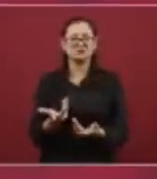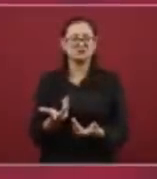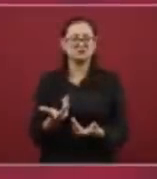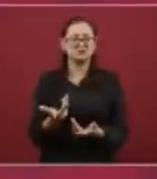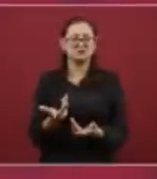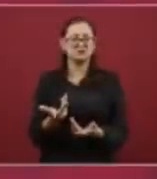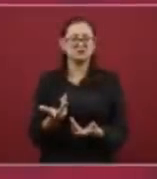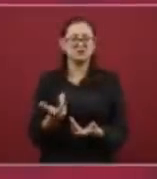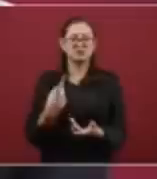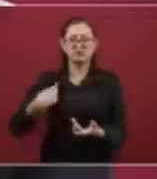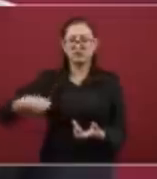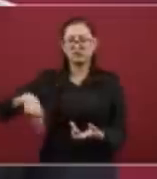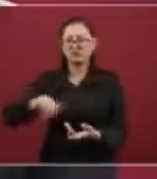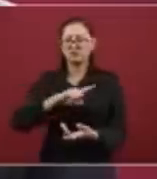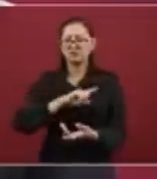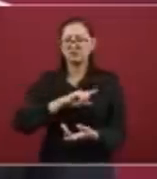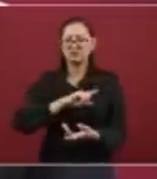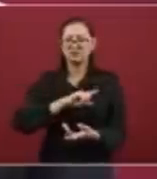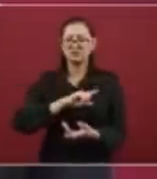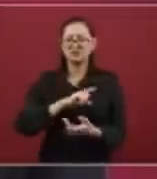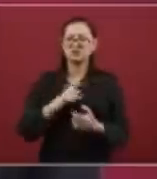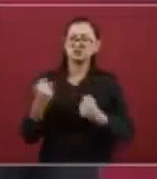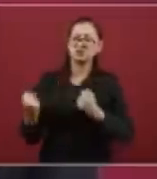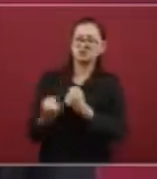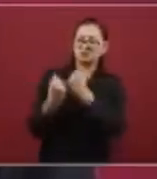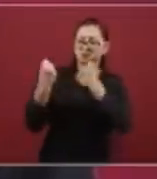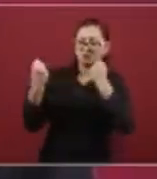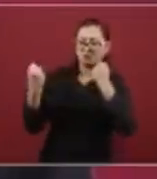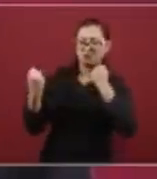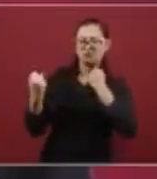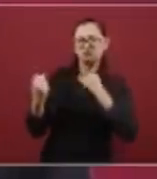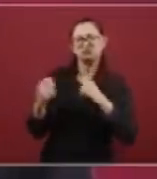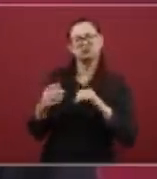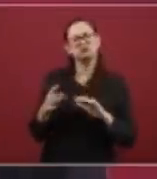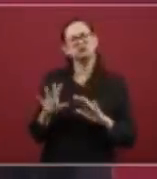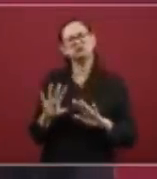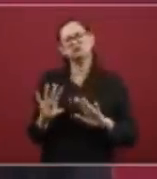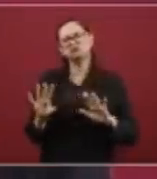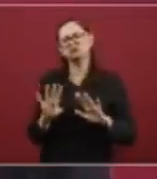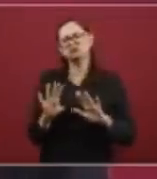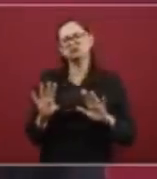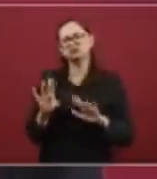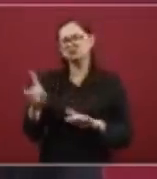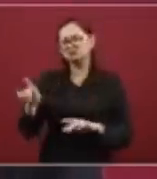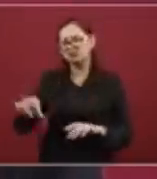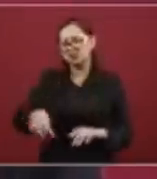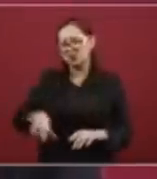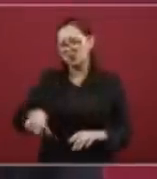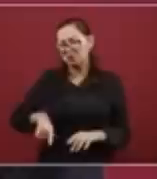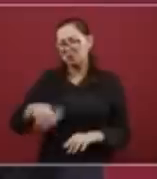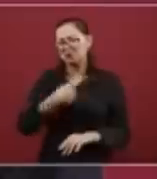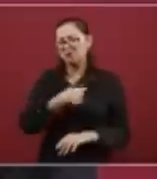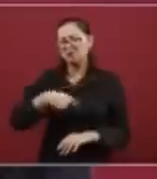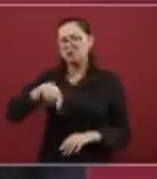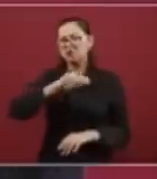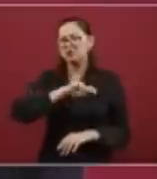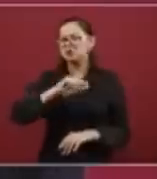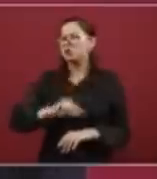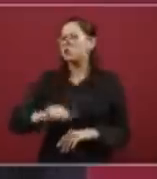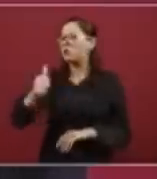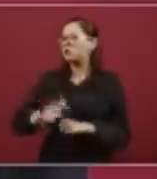en ninguna confrontación ni con el gobierno de España ni con ningún